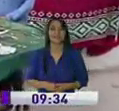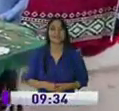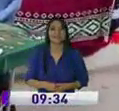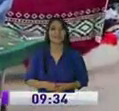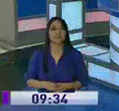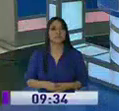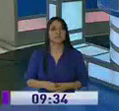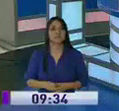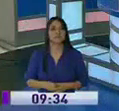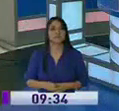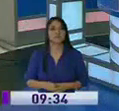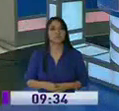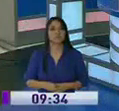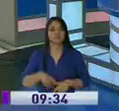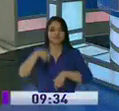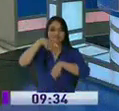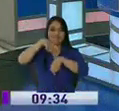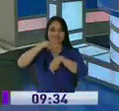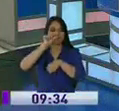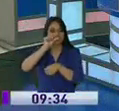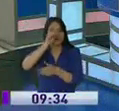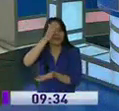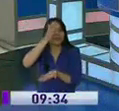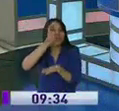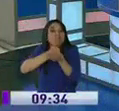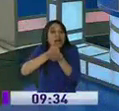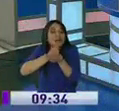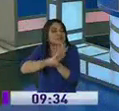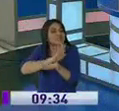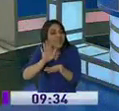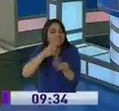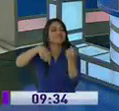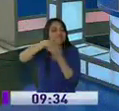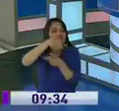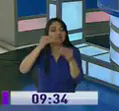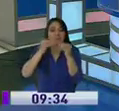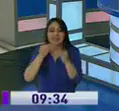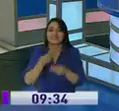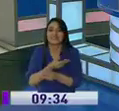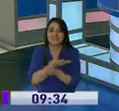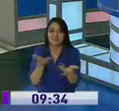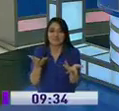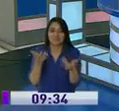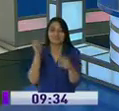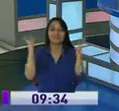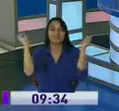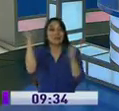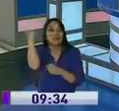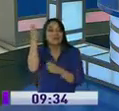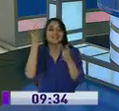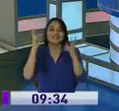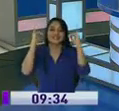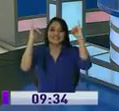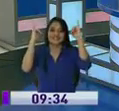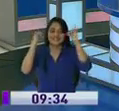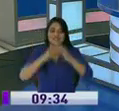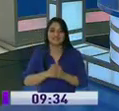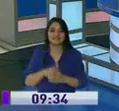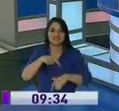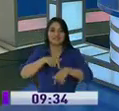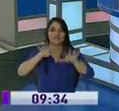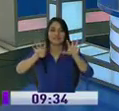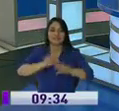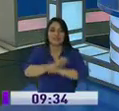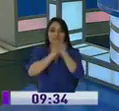Peñafiel. Tiempo de hacer una brevísima pausa y retornamos con farándula y espectáculos. Así es, 9 de la mañana,